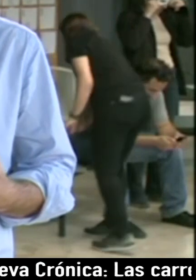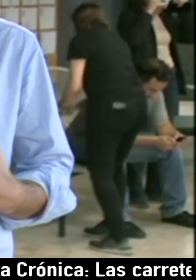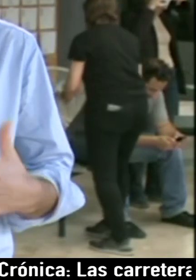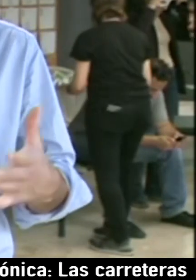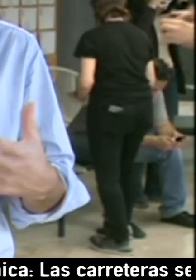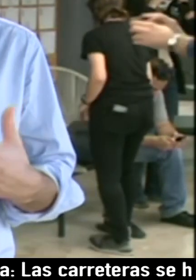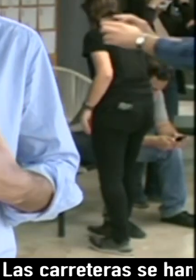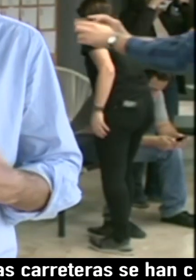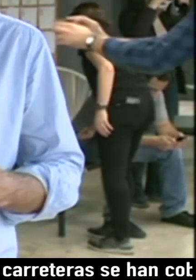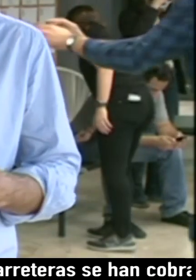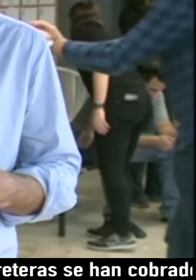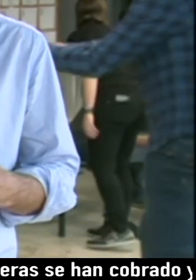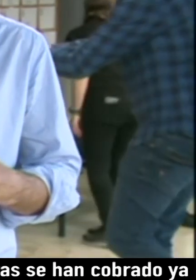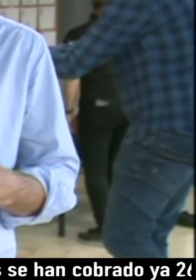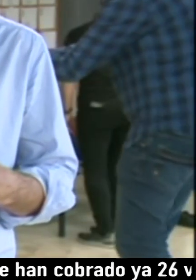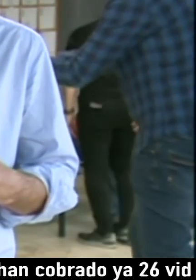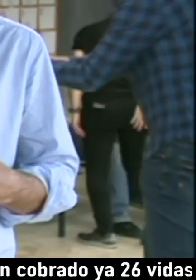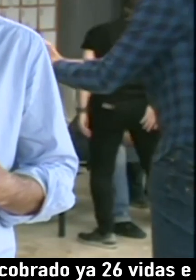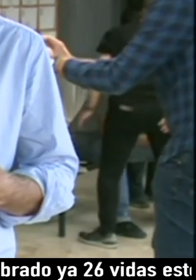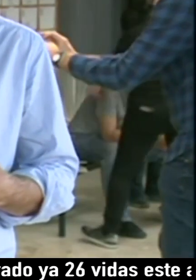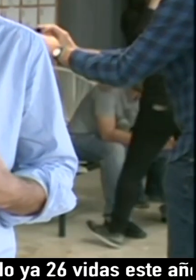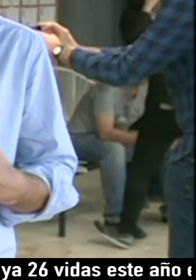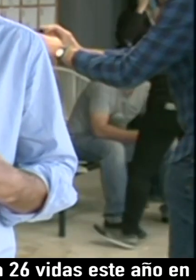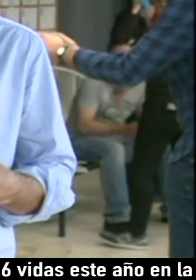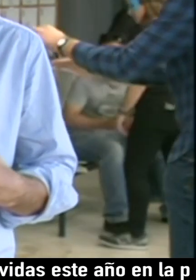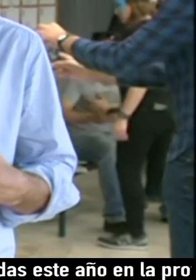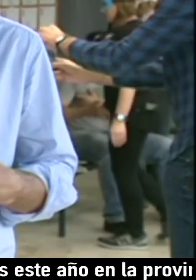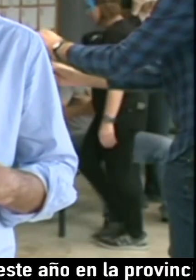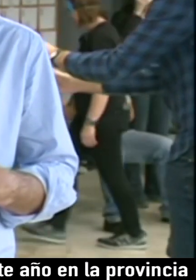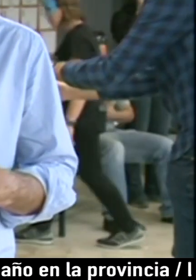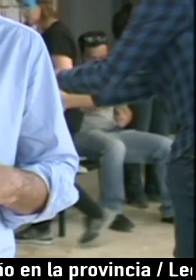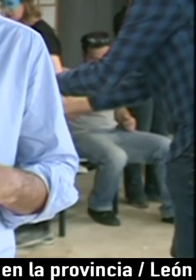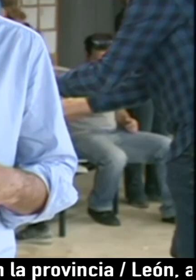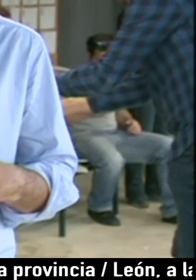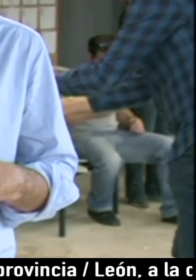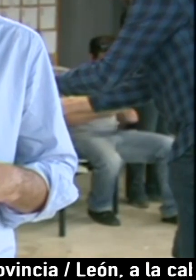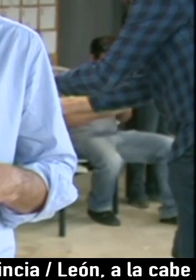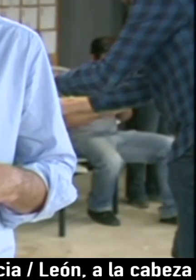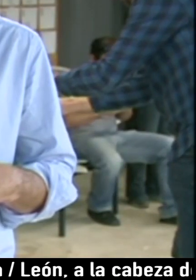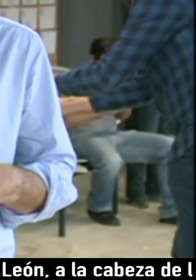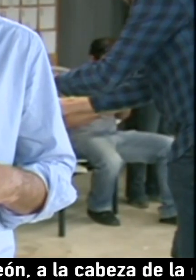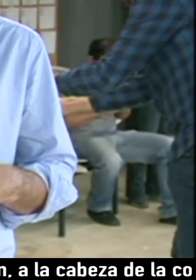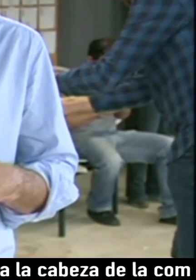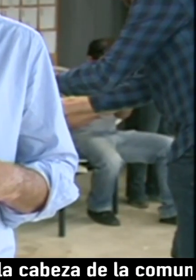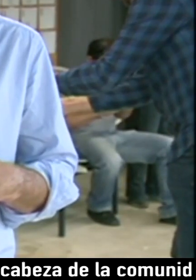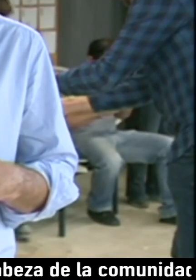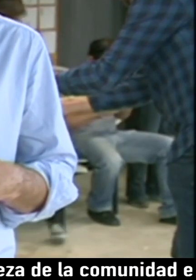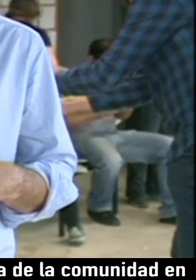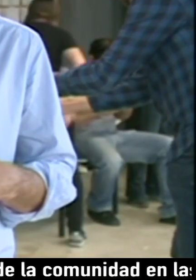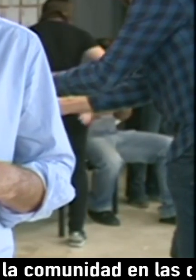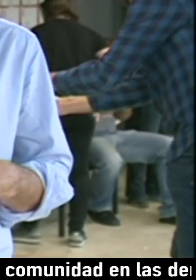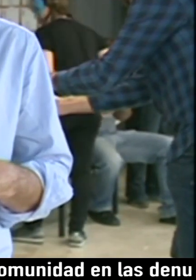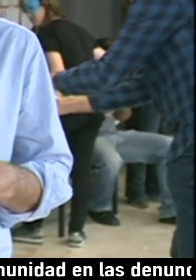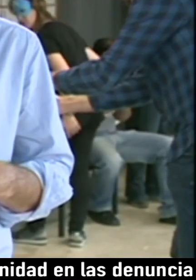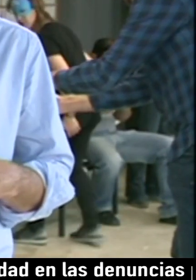acercarse a él, es atractivo, por encima de todo, el dibujo llama la atención, ¿no? Nos cuentan historias en las que